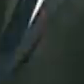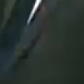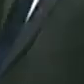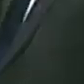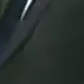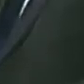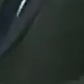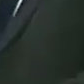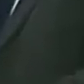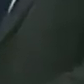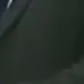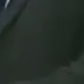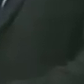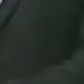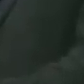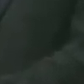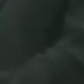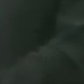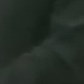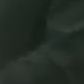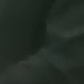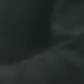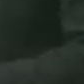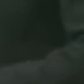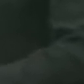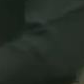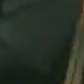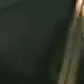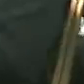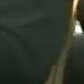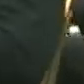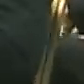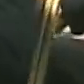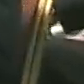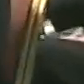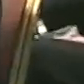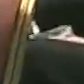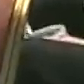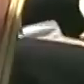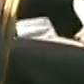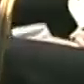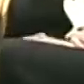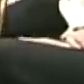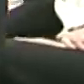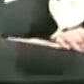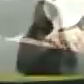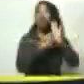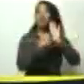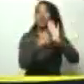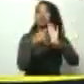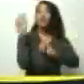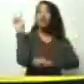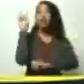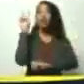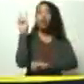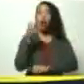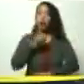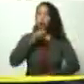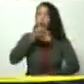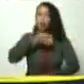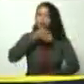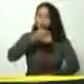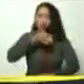el diálogo que hace pocos días estuvo en México defendiendo la verdad de Venezuela, recuperando